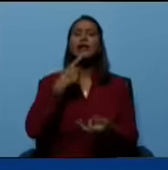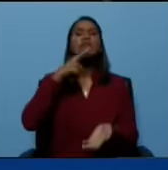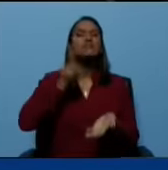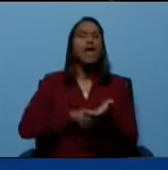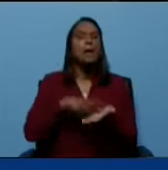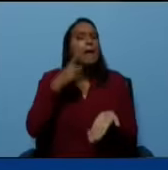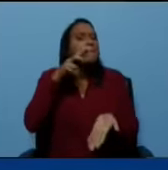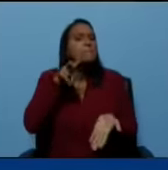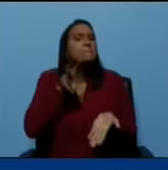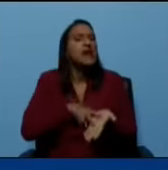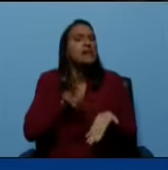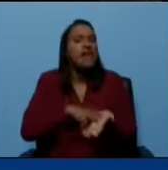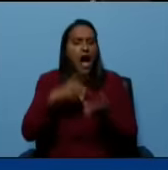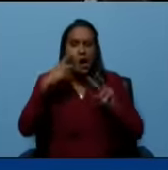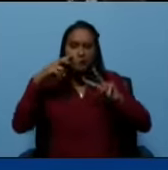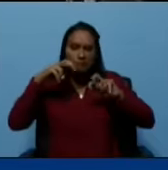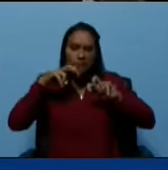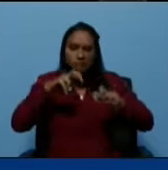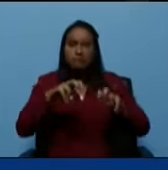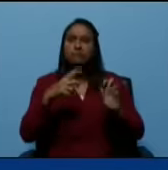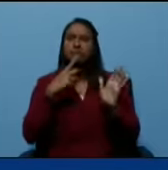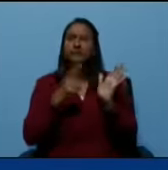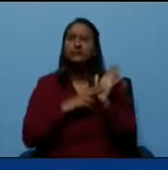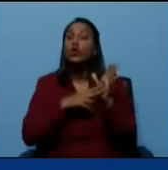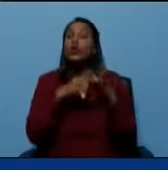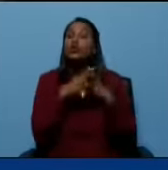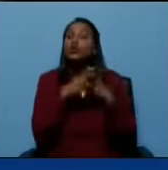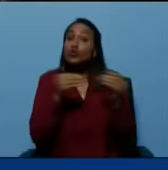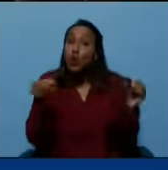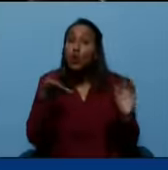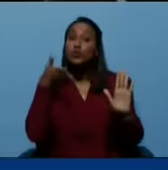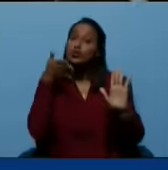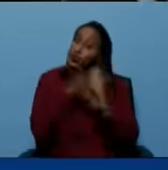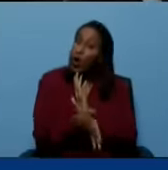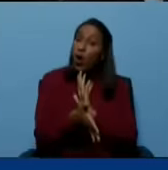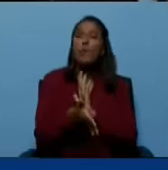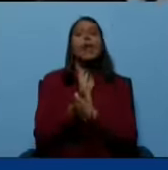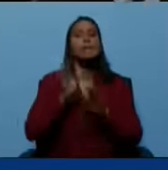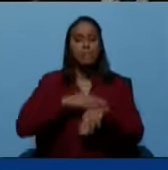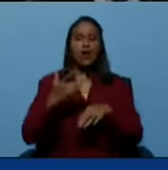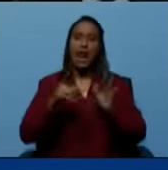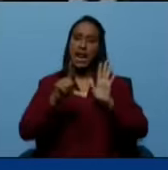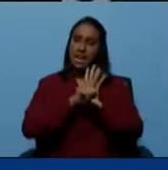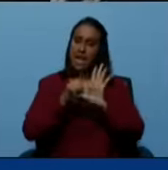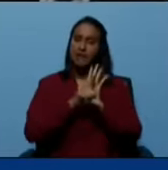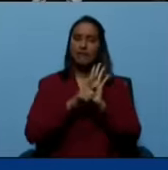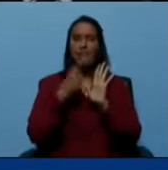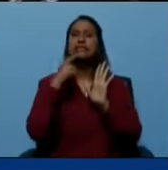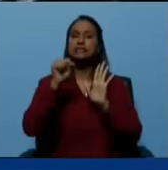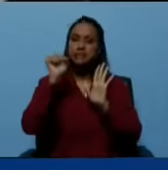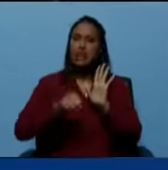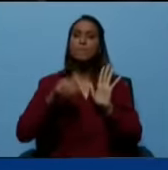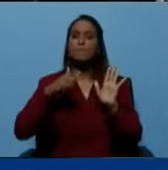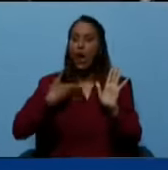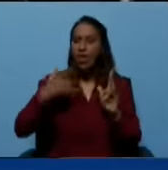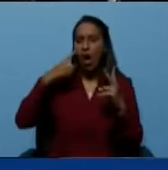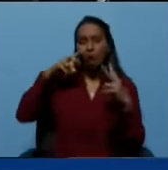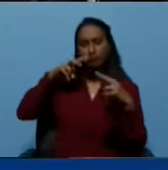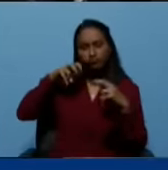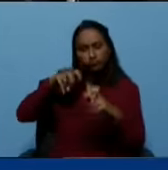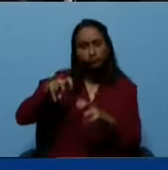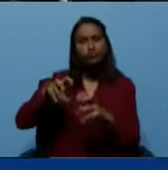verificación considerando todos los mecanismos jurídicos contemplados en las leyes, por supuesto, del Tribunal Supremo de Justicia, y que